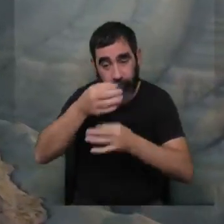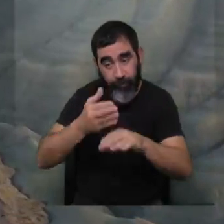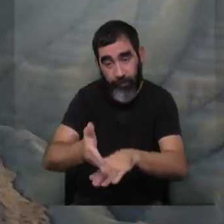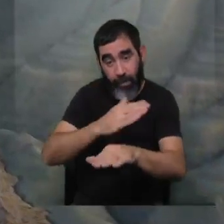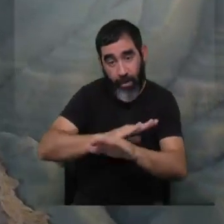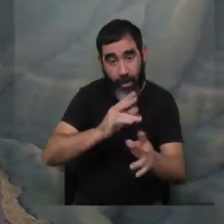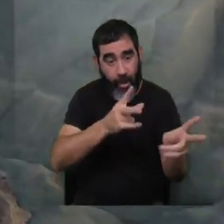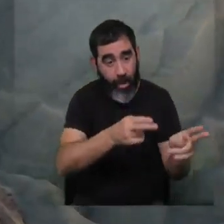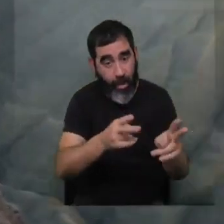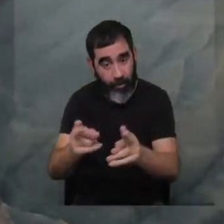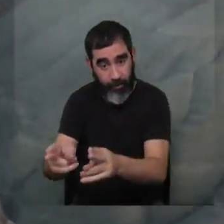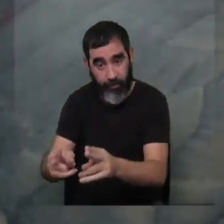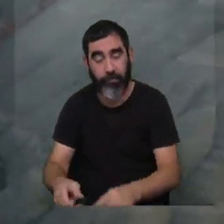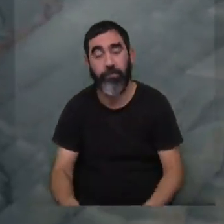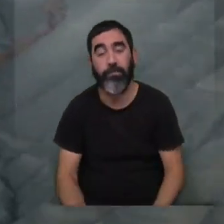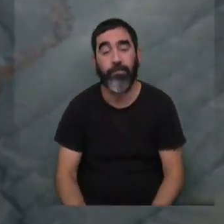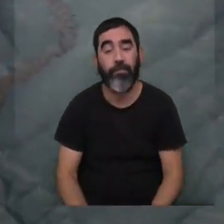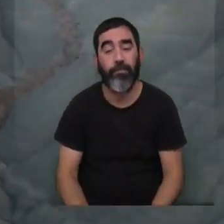nombrar.